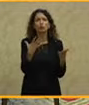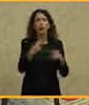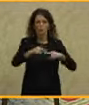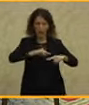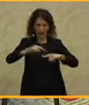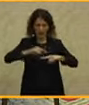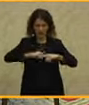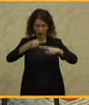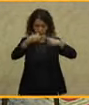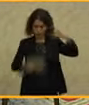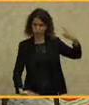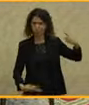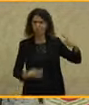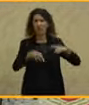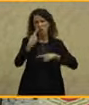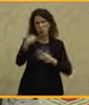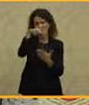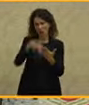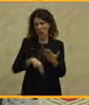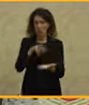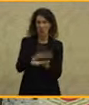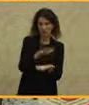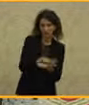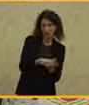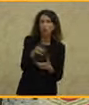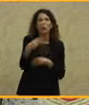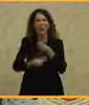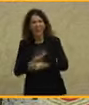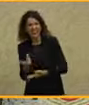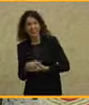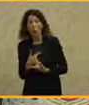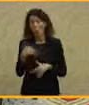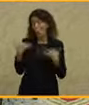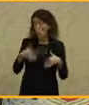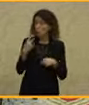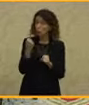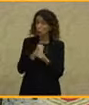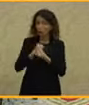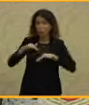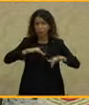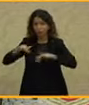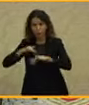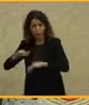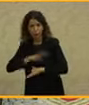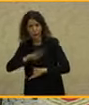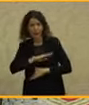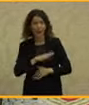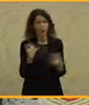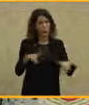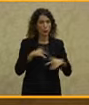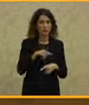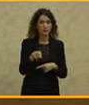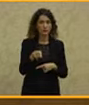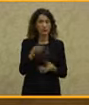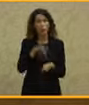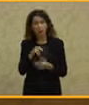aquí y bueno, luego me los quito de encima y me pongo al día. ¿Tú de qué andas? ¡Buf! Muy liado, ¿eh? Estamos a tope aquí. Sin parar. Esto